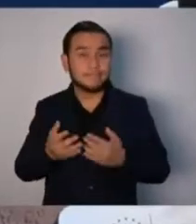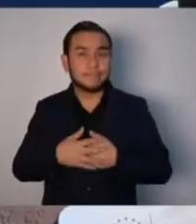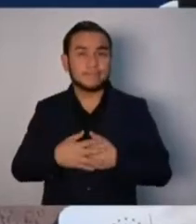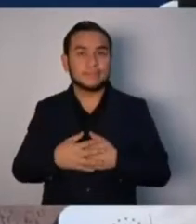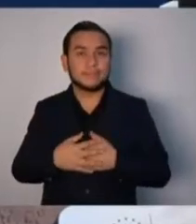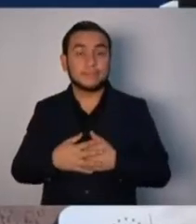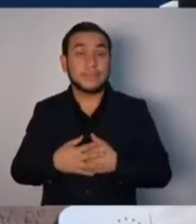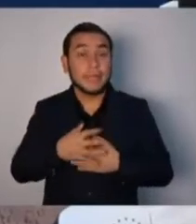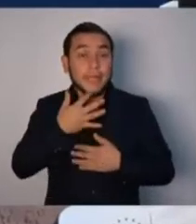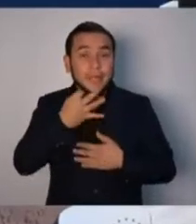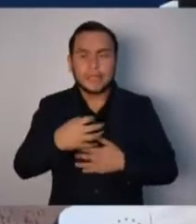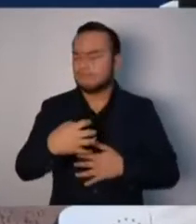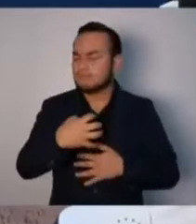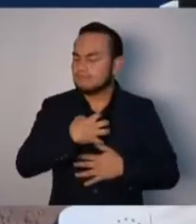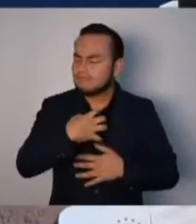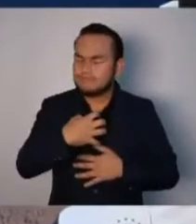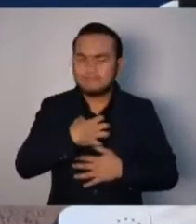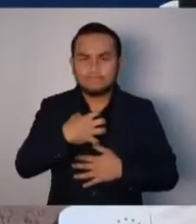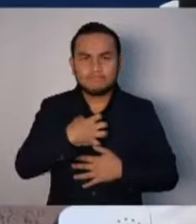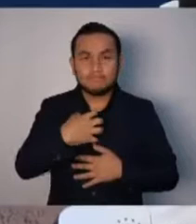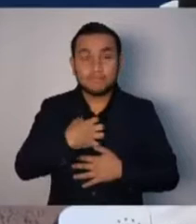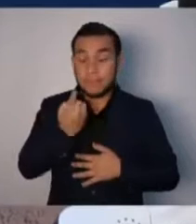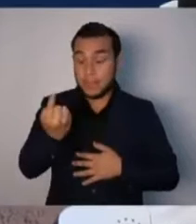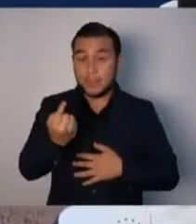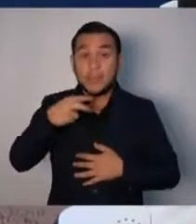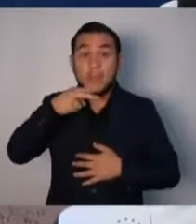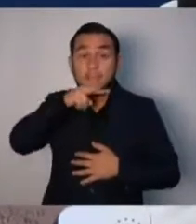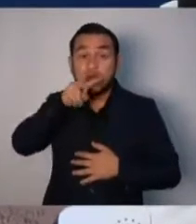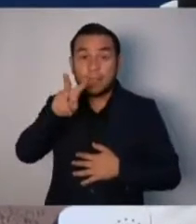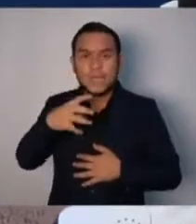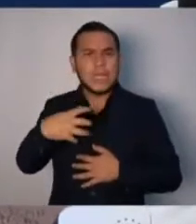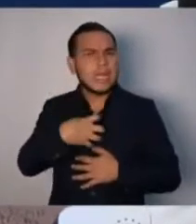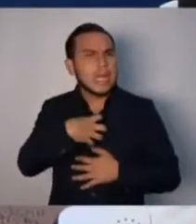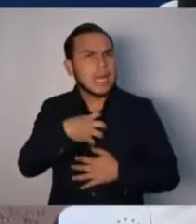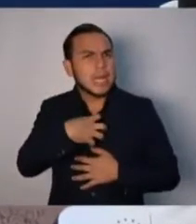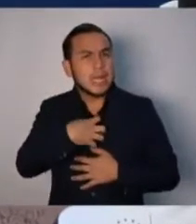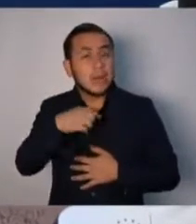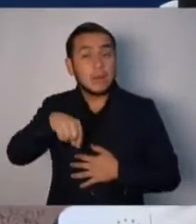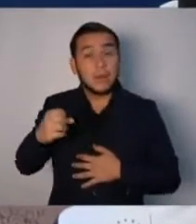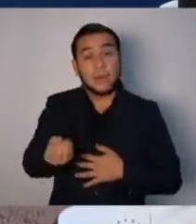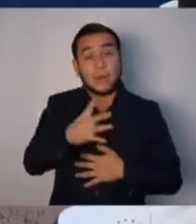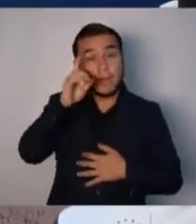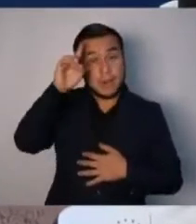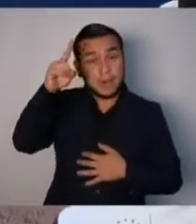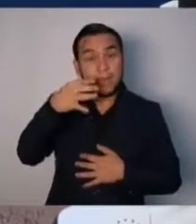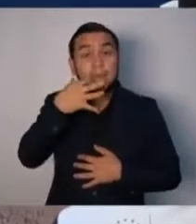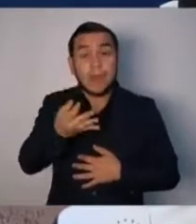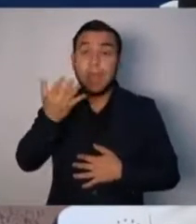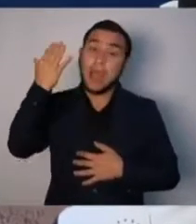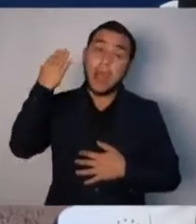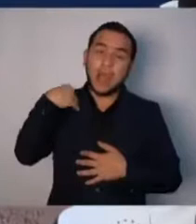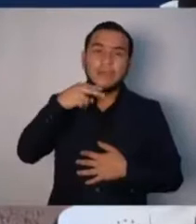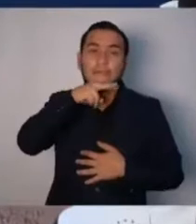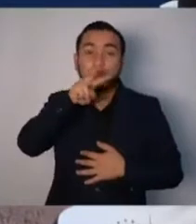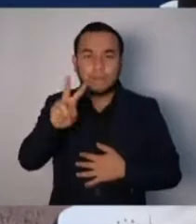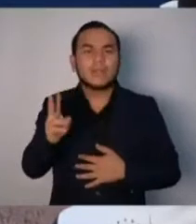muchos nos molestamos muchos en el fmln que decir lo que la mayoría ahora están dando ideas pues pero muchos en el fmln que estábamos en ese entonces en el